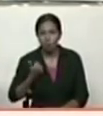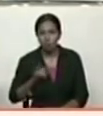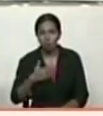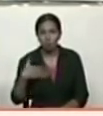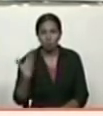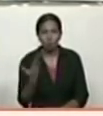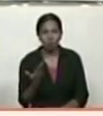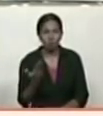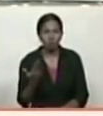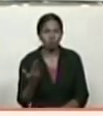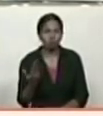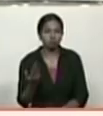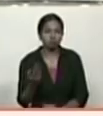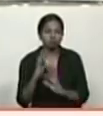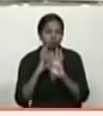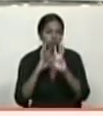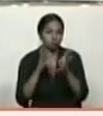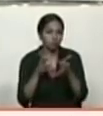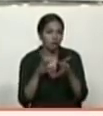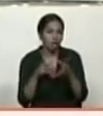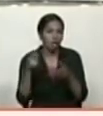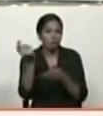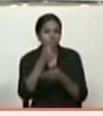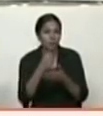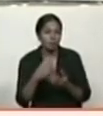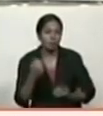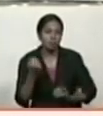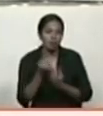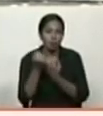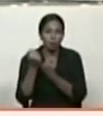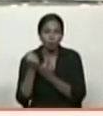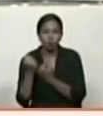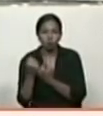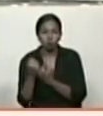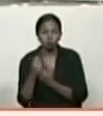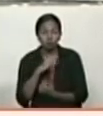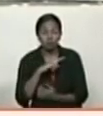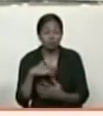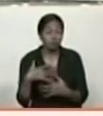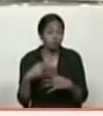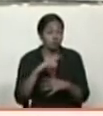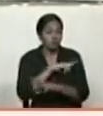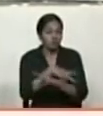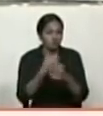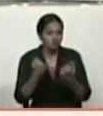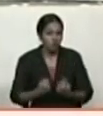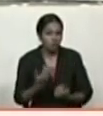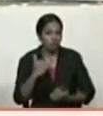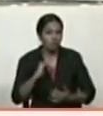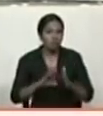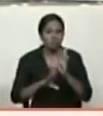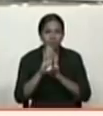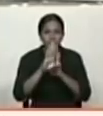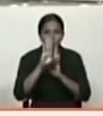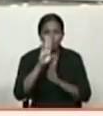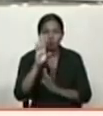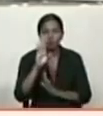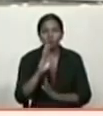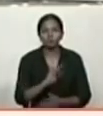de conversar sobre el mapa de cooperación que, como ustedes saben, ya es poderoso y está en desarrollo con una